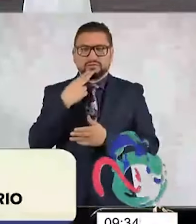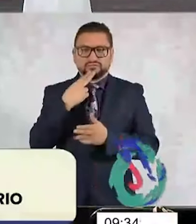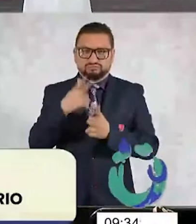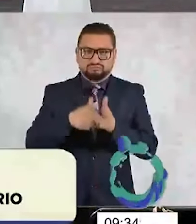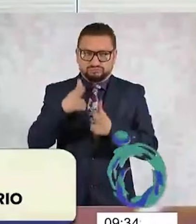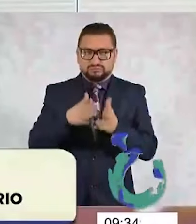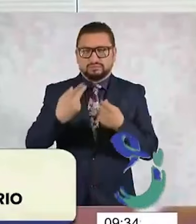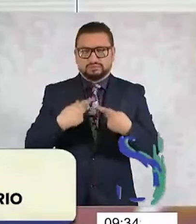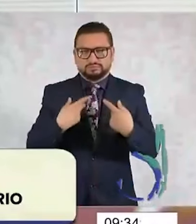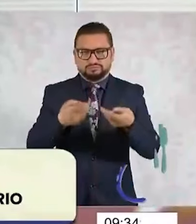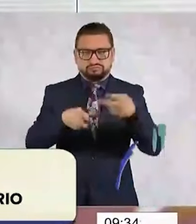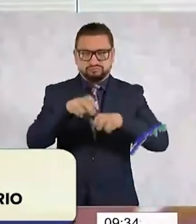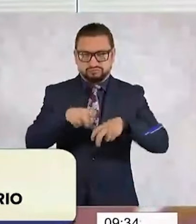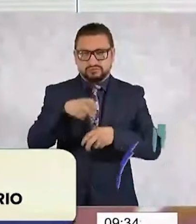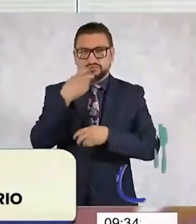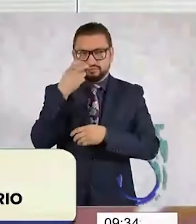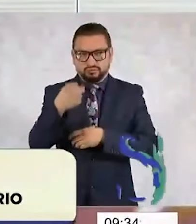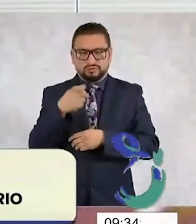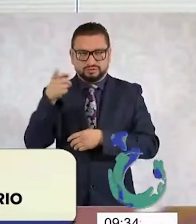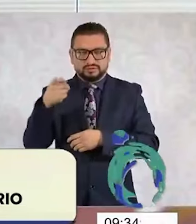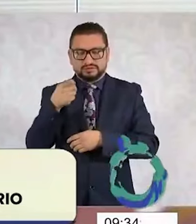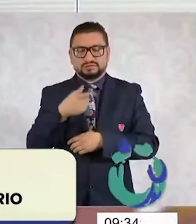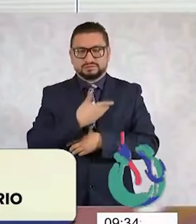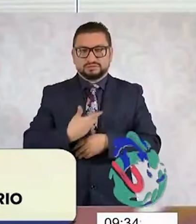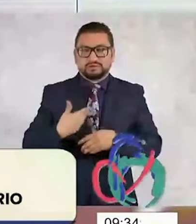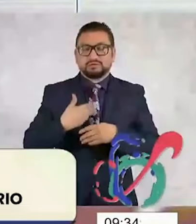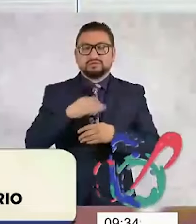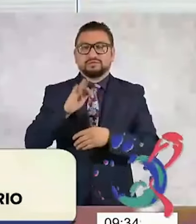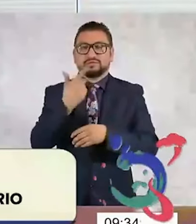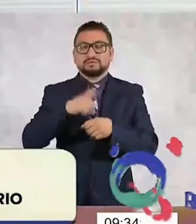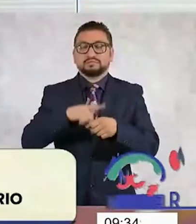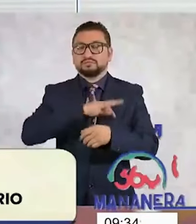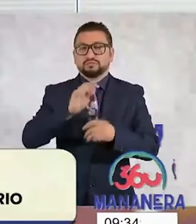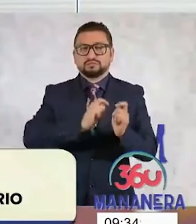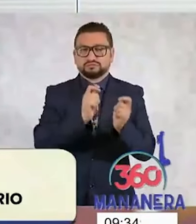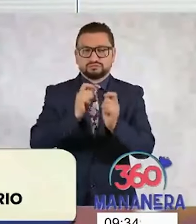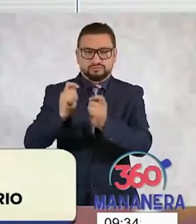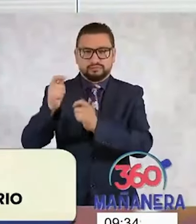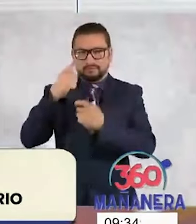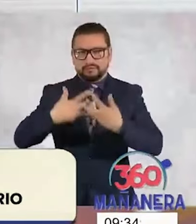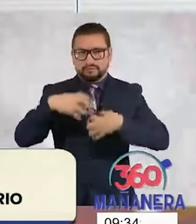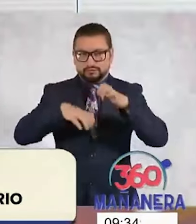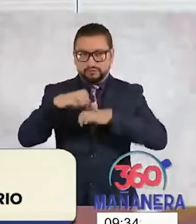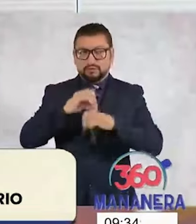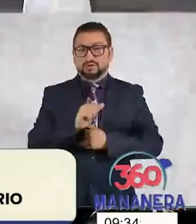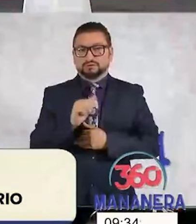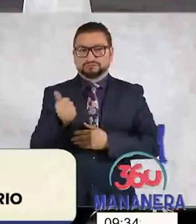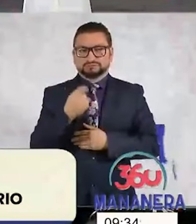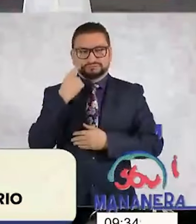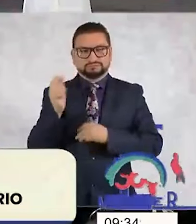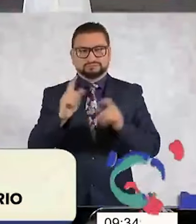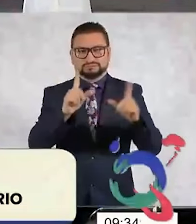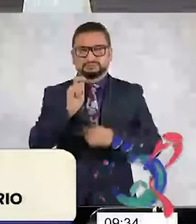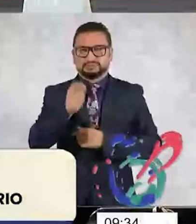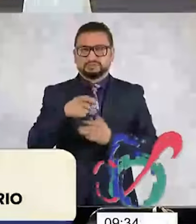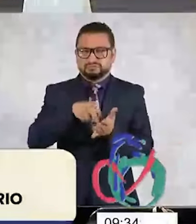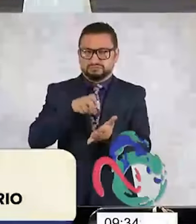pasajeros para ello El Ejecutivo Federal podrá otorgar asignaciones a empresas públicas o concesiones a particulares la